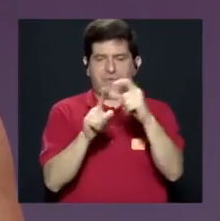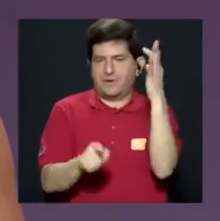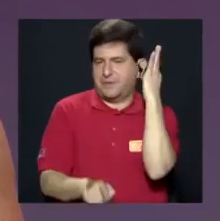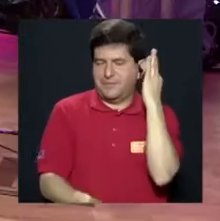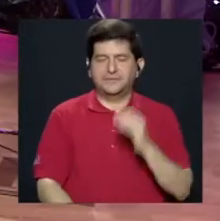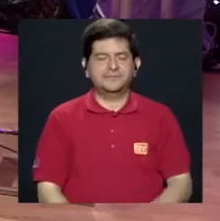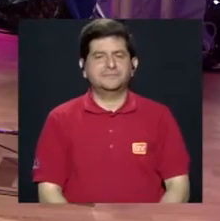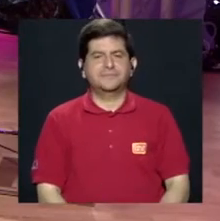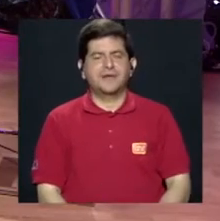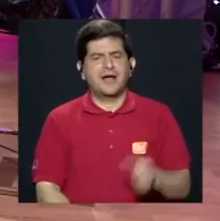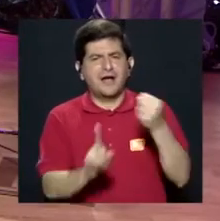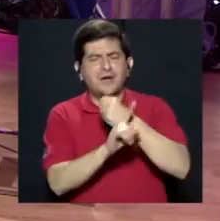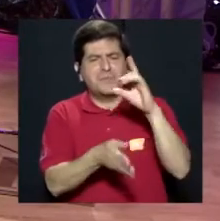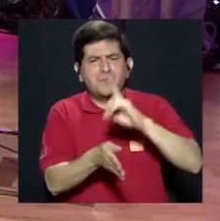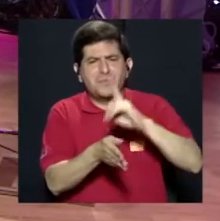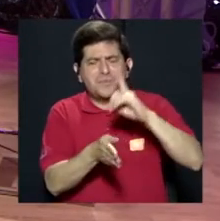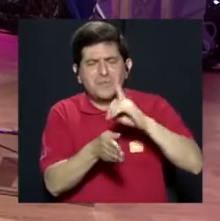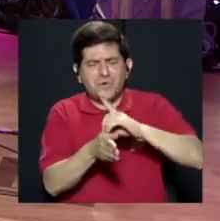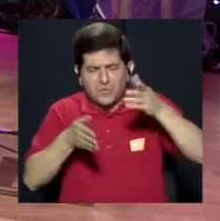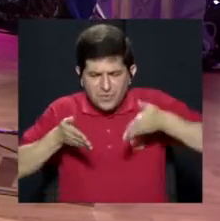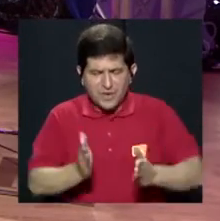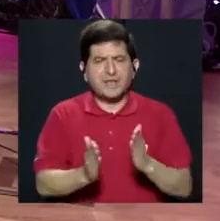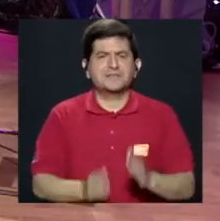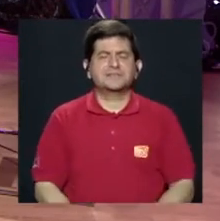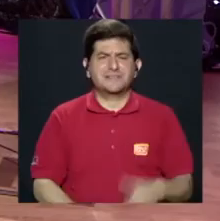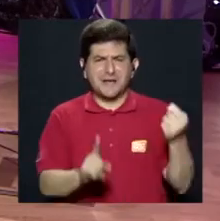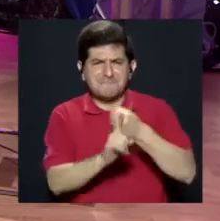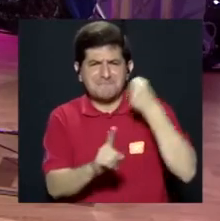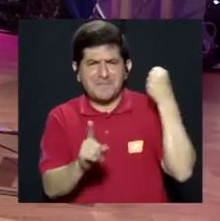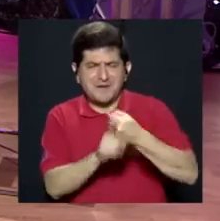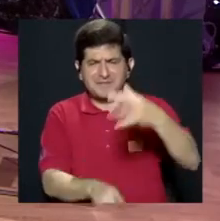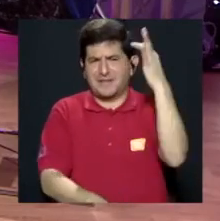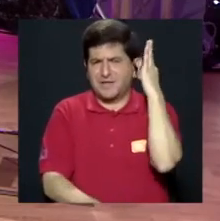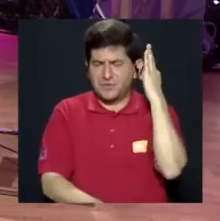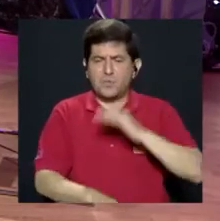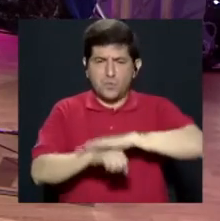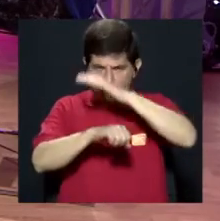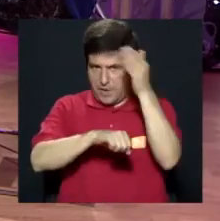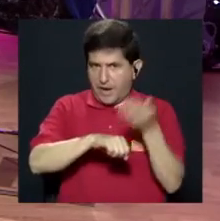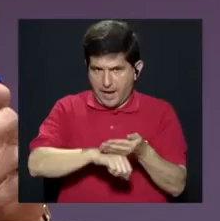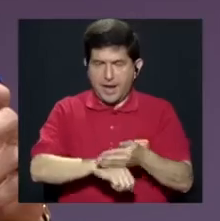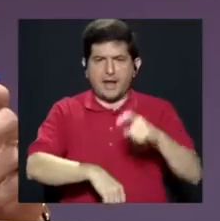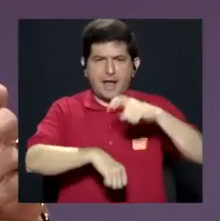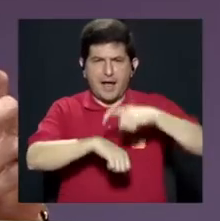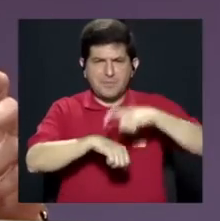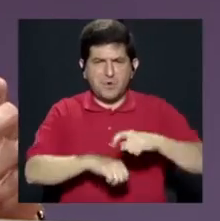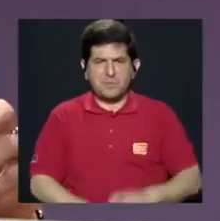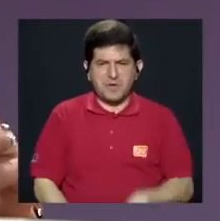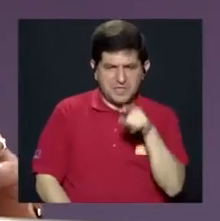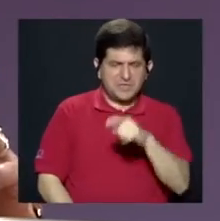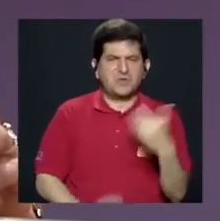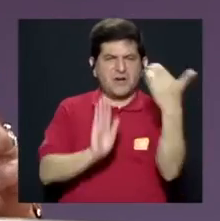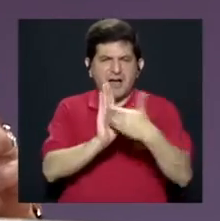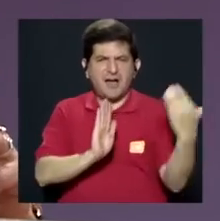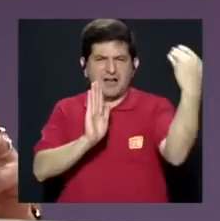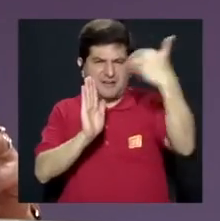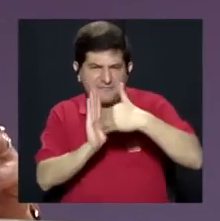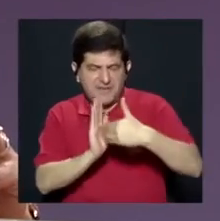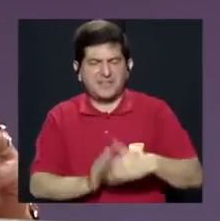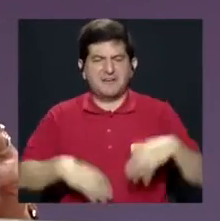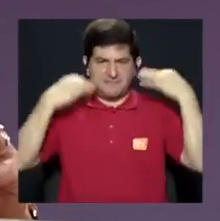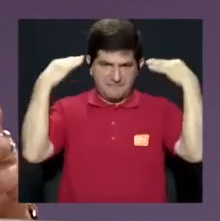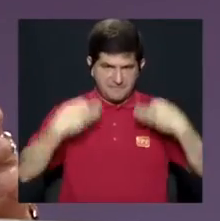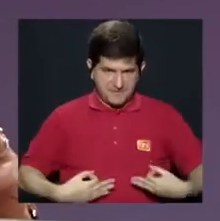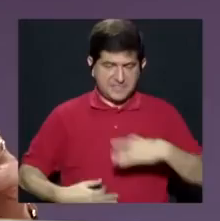gusto. La violencia obstétrica la define Gabriela como el maltrato que sufre una mujer embarazada al ser juzgada, vejada, lastimada